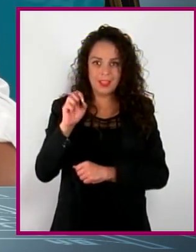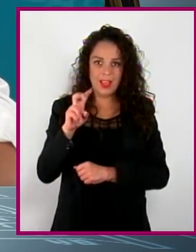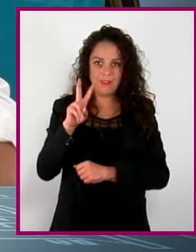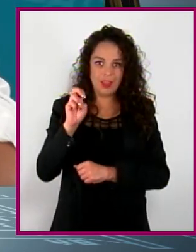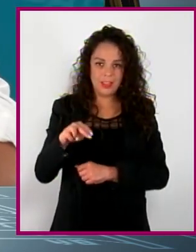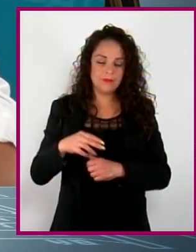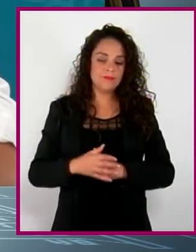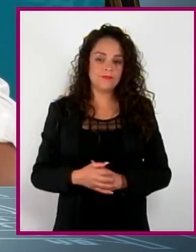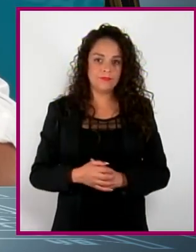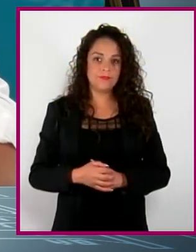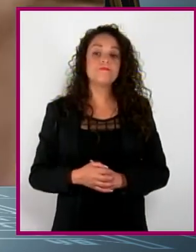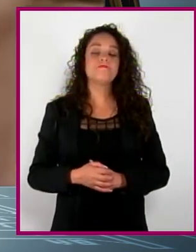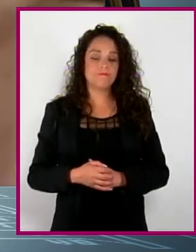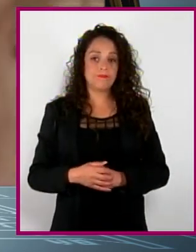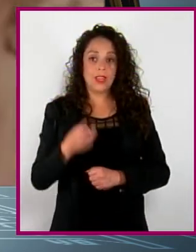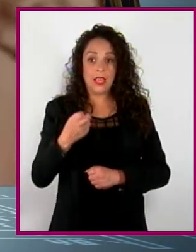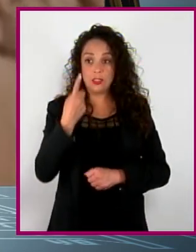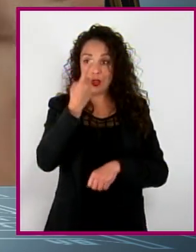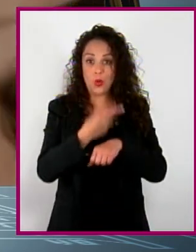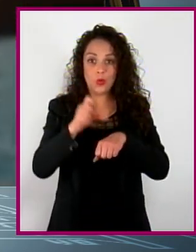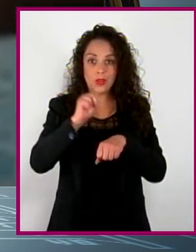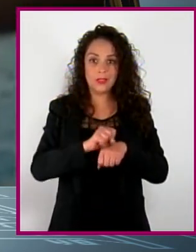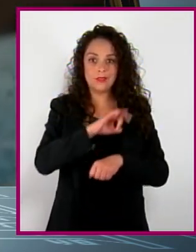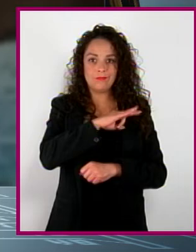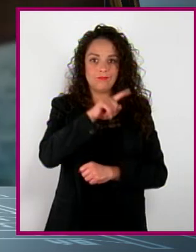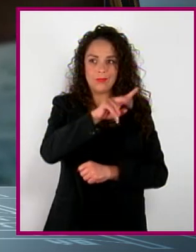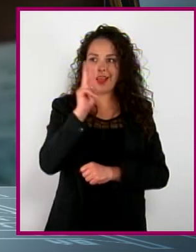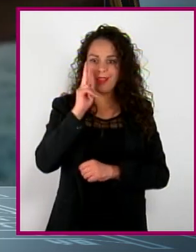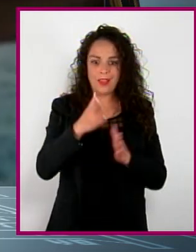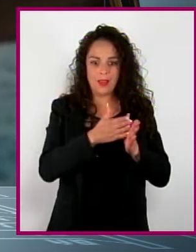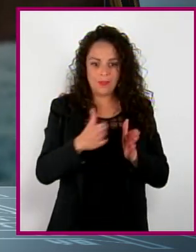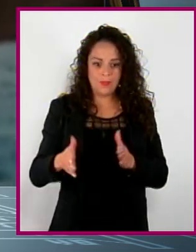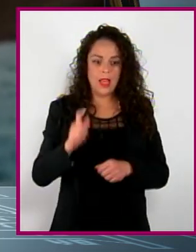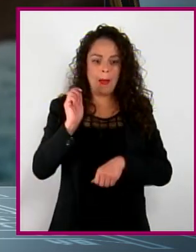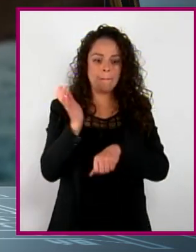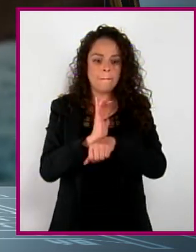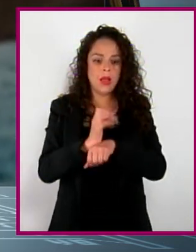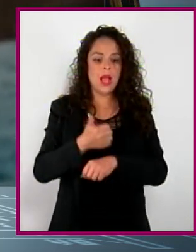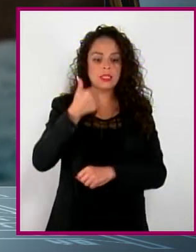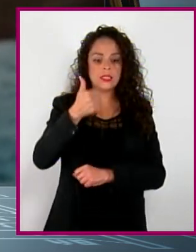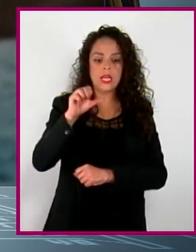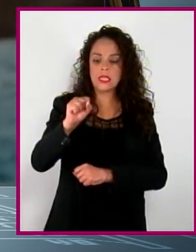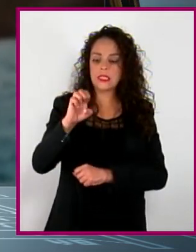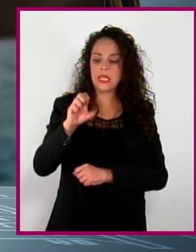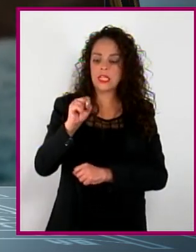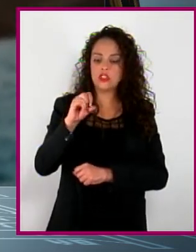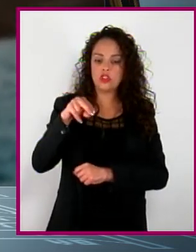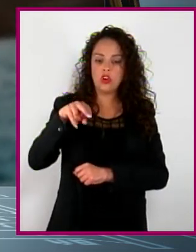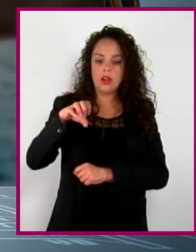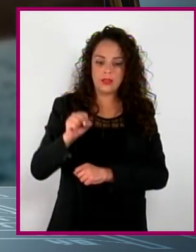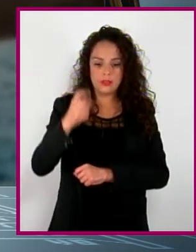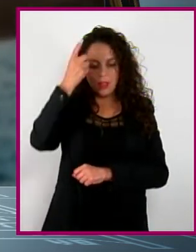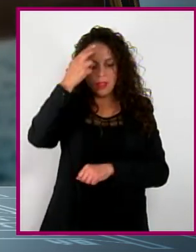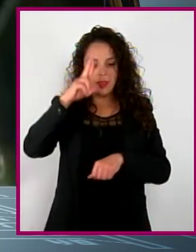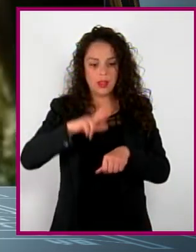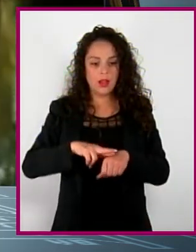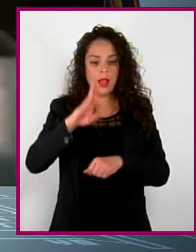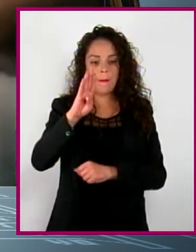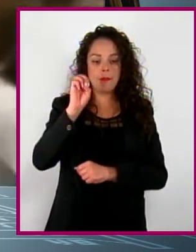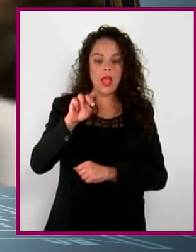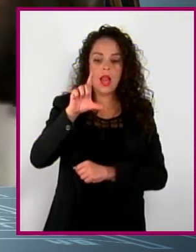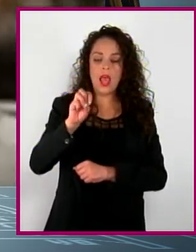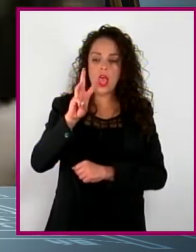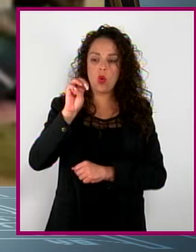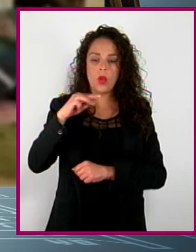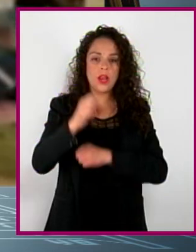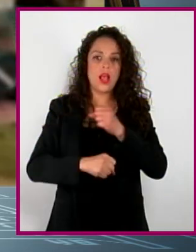así tengan opciones para toda la semana. Les recomiendo la película 6 sesiones, del director Ben Lewin, de 2012. La